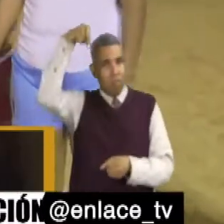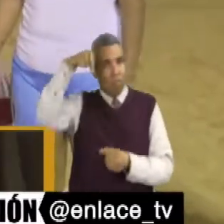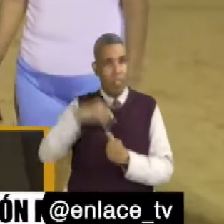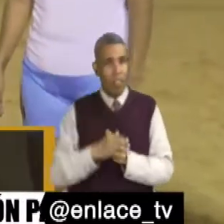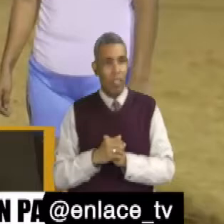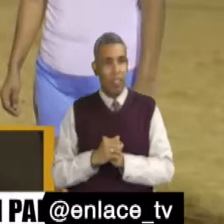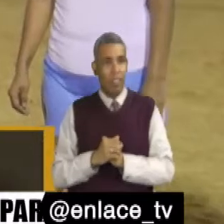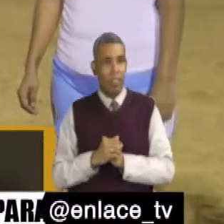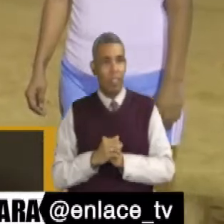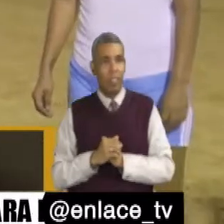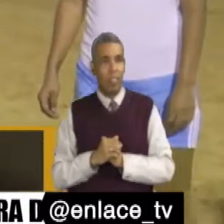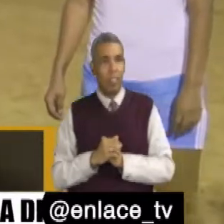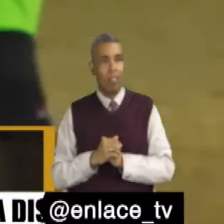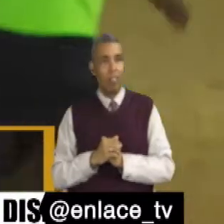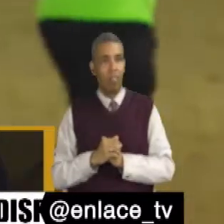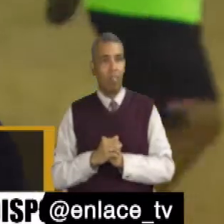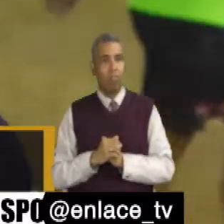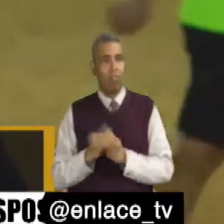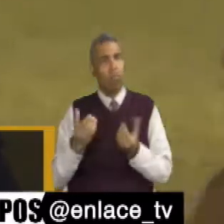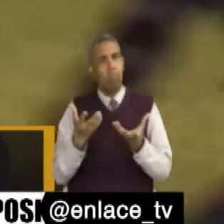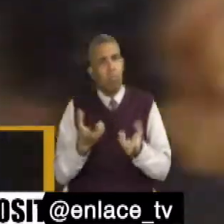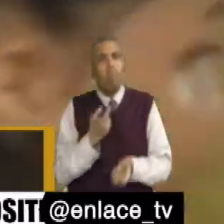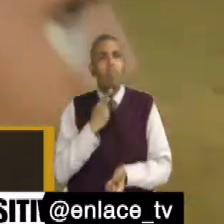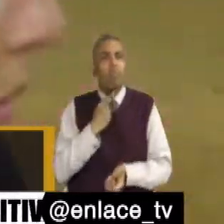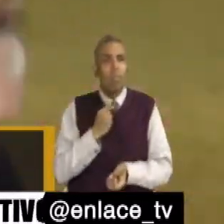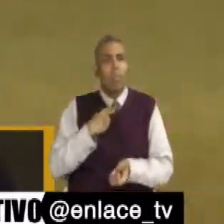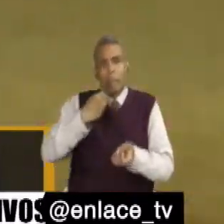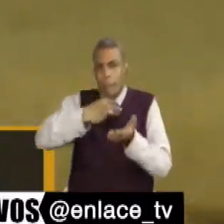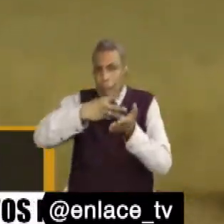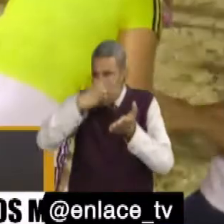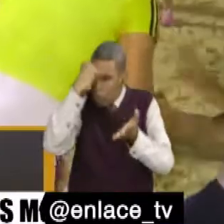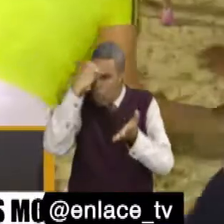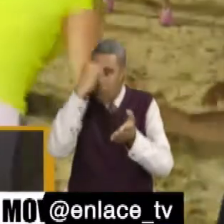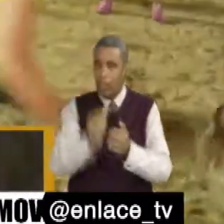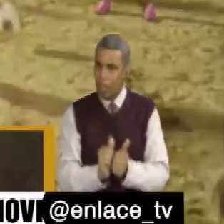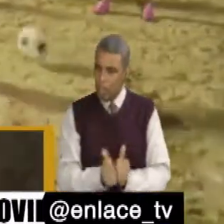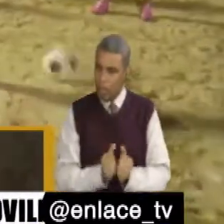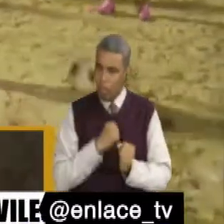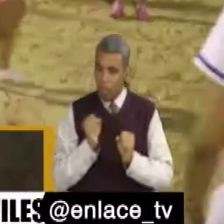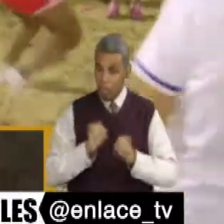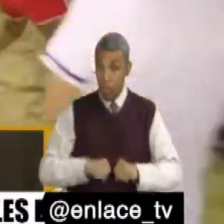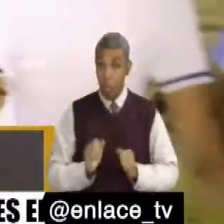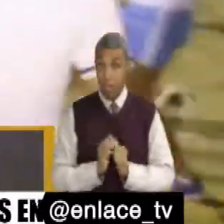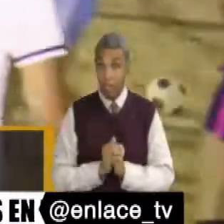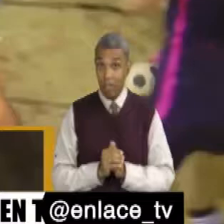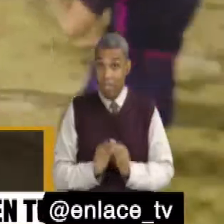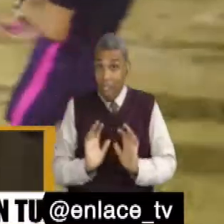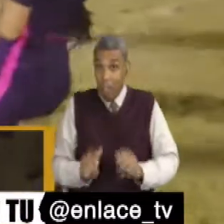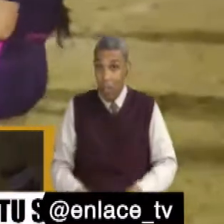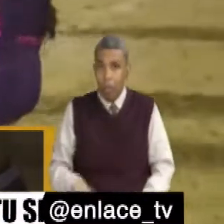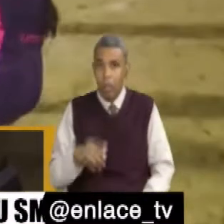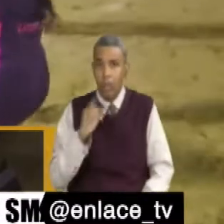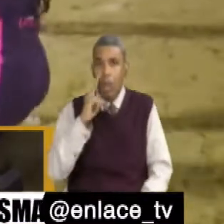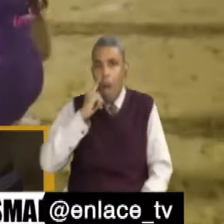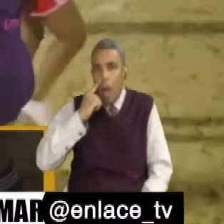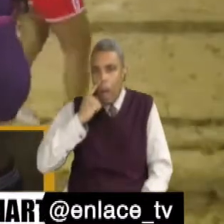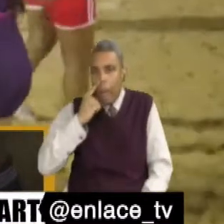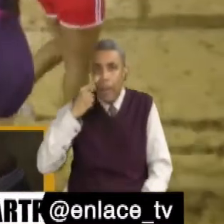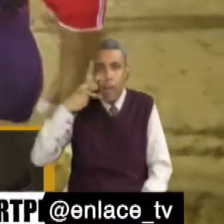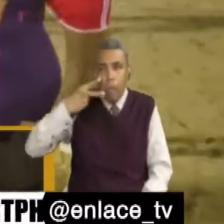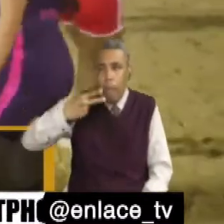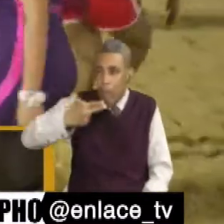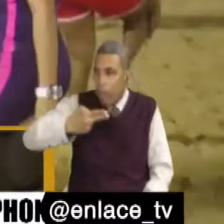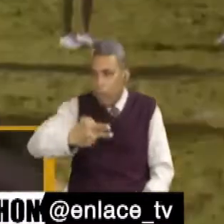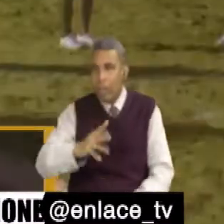sus organizadores buscan que la mujer tenga espacios para el deporte, también para que les permita salir de la rutina y compartir con